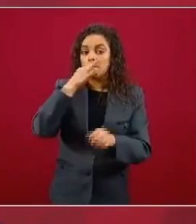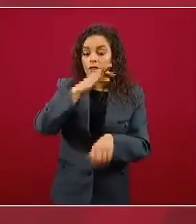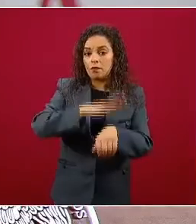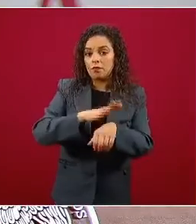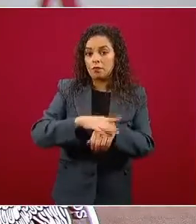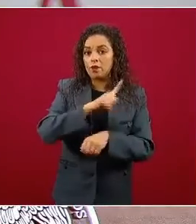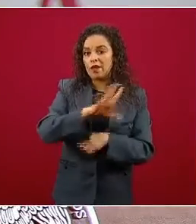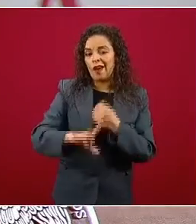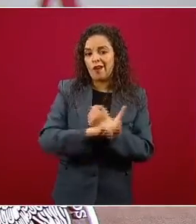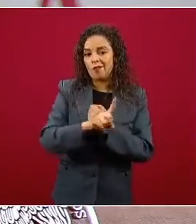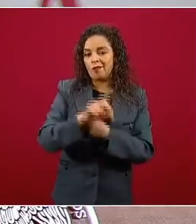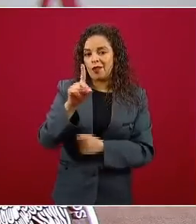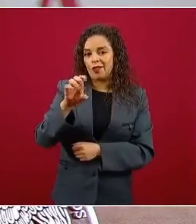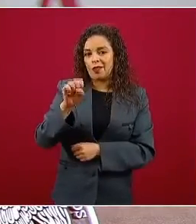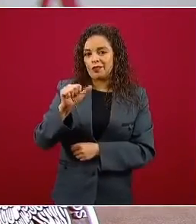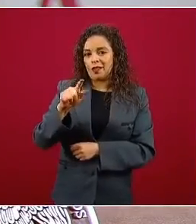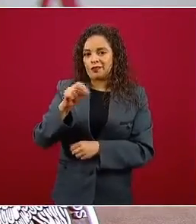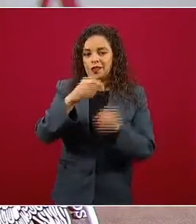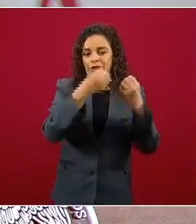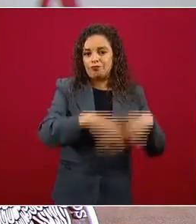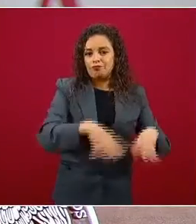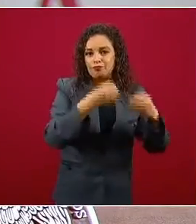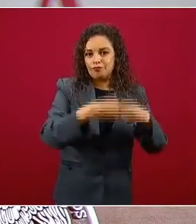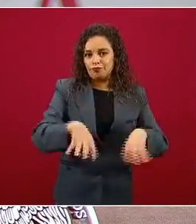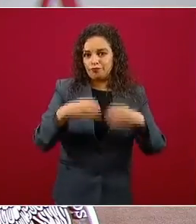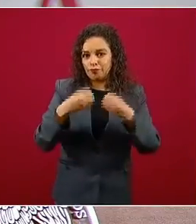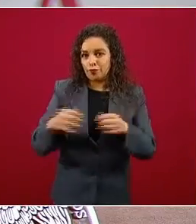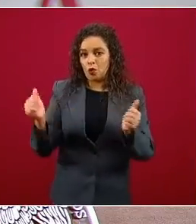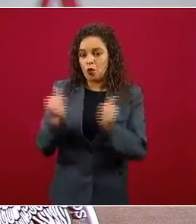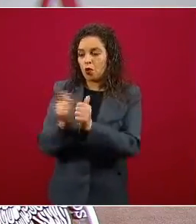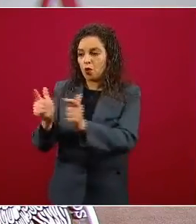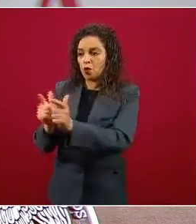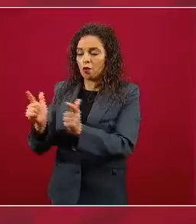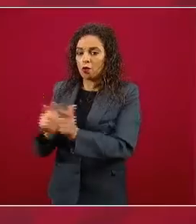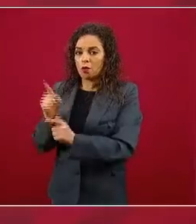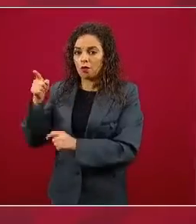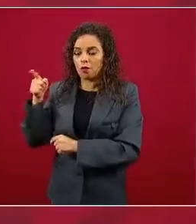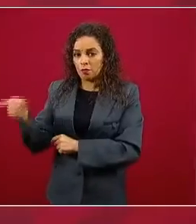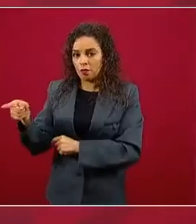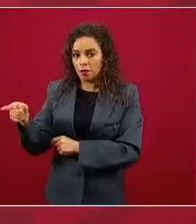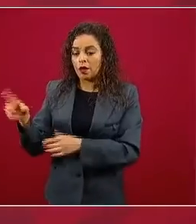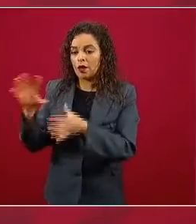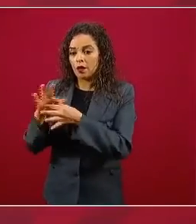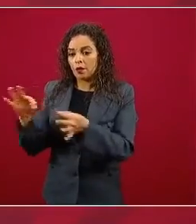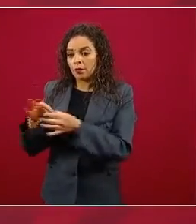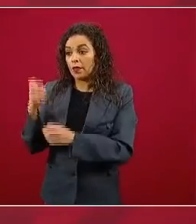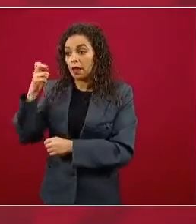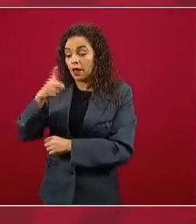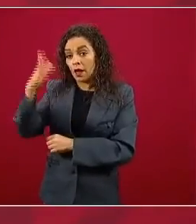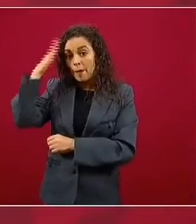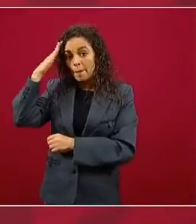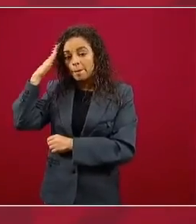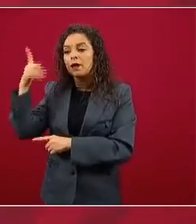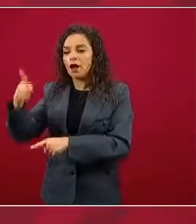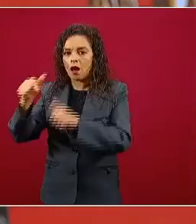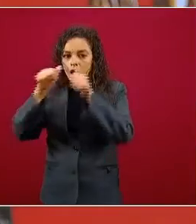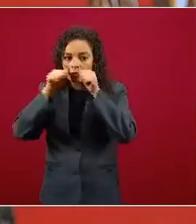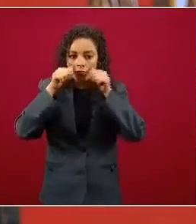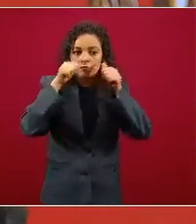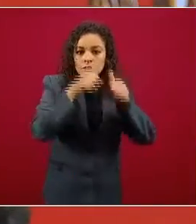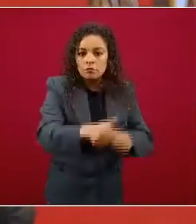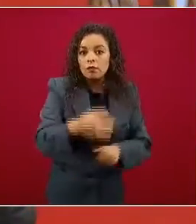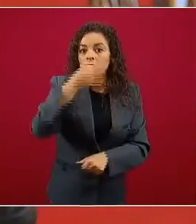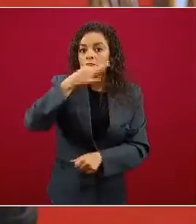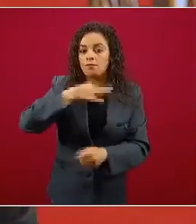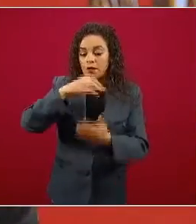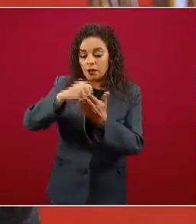Gabinete de Seguridad. Y afortunadamente los titulares han puesto mucha atención en los censos de esos daños, porque